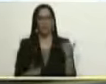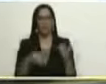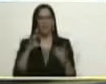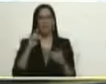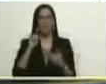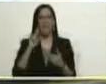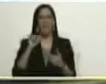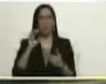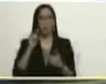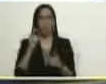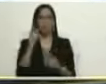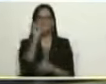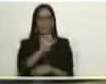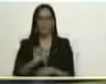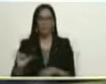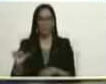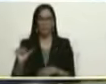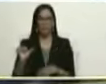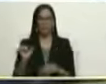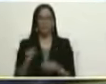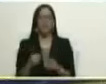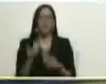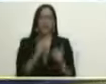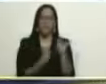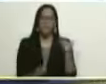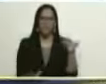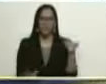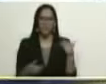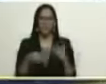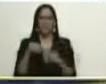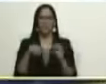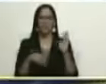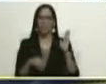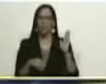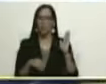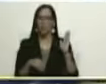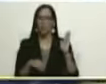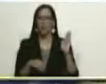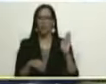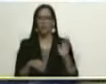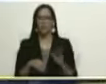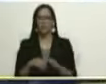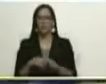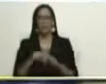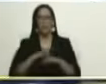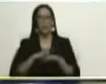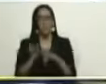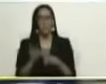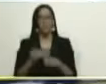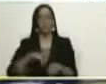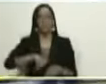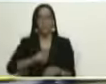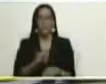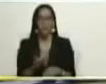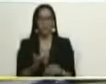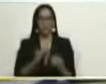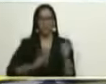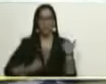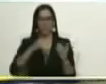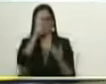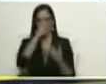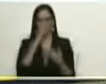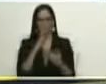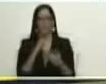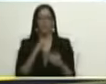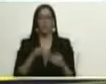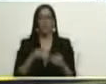hace una semana, al presidente Lula da Silva, porque fueron capaces de convocarnos